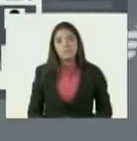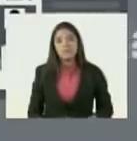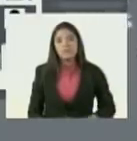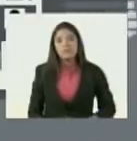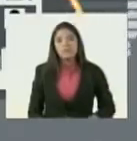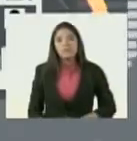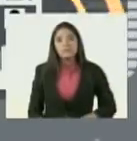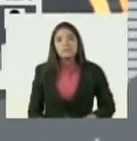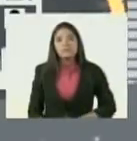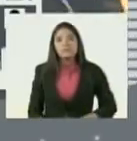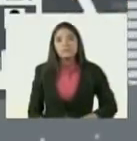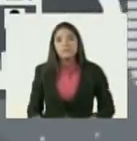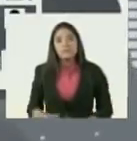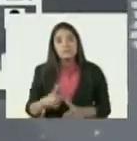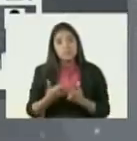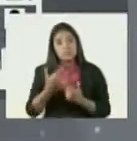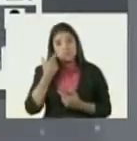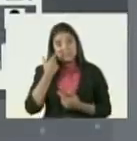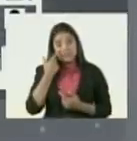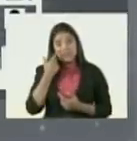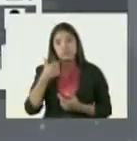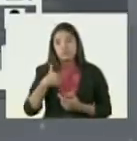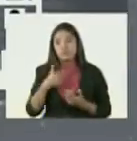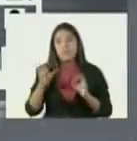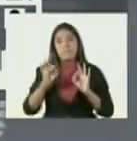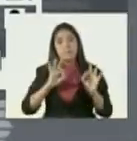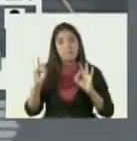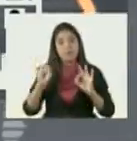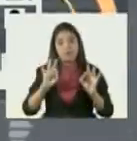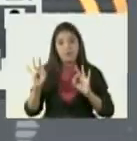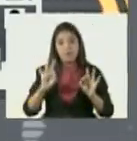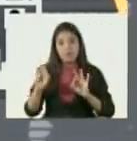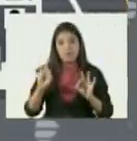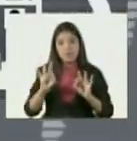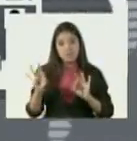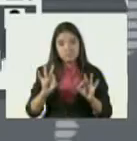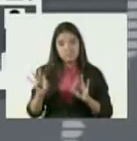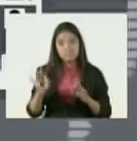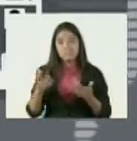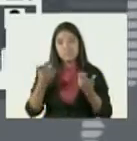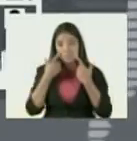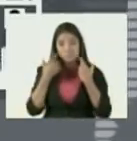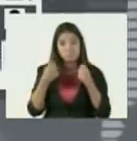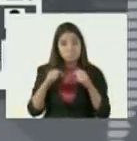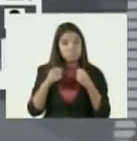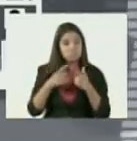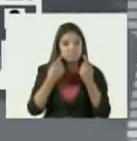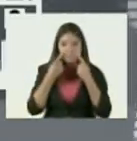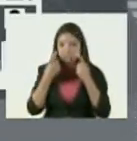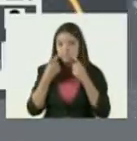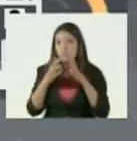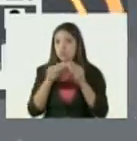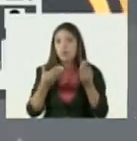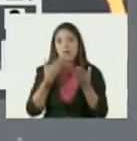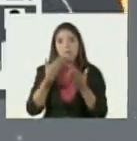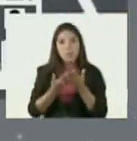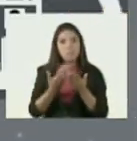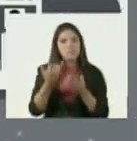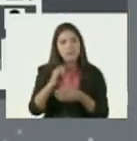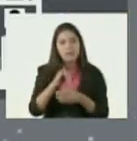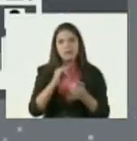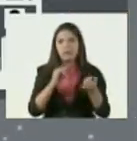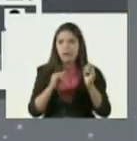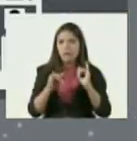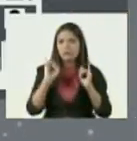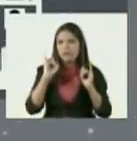ustedes, yo estoy preparándome y estoy atento a todas las propuestas que van surgiendo